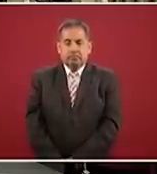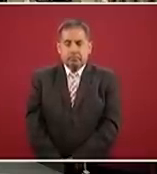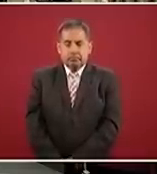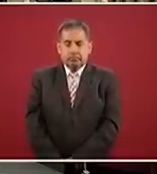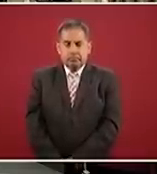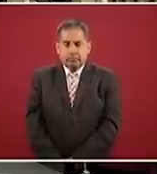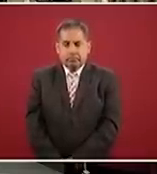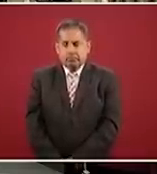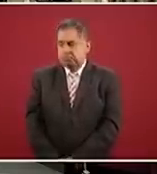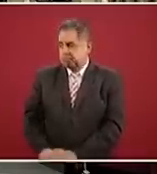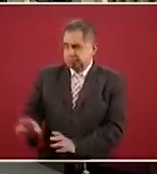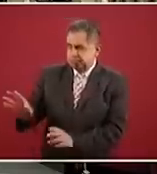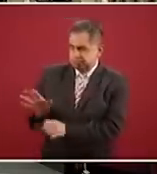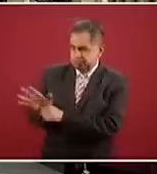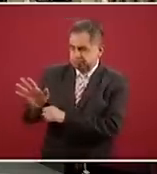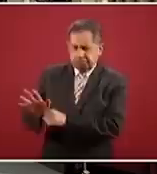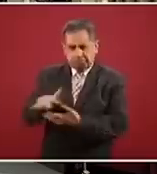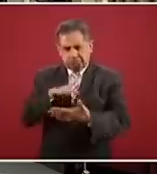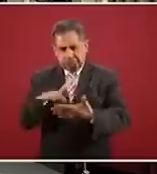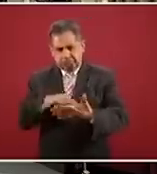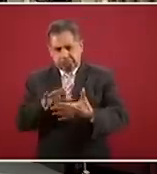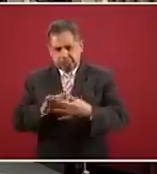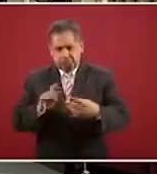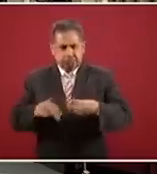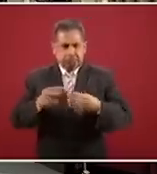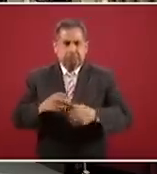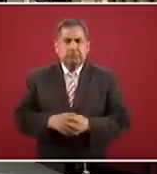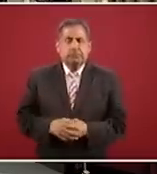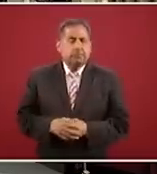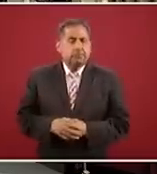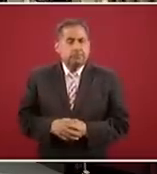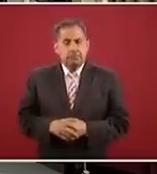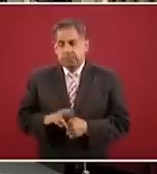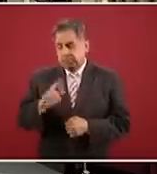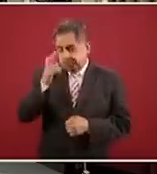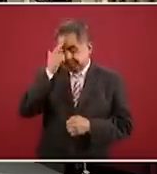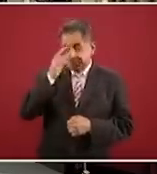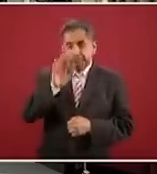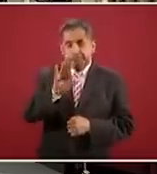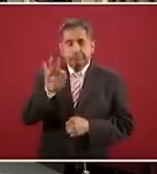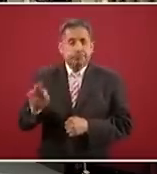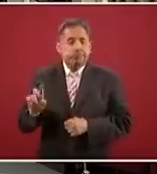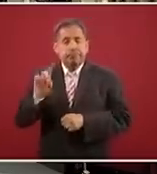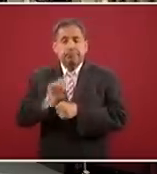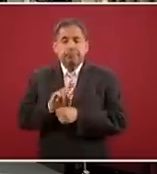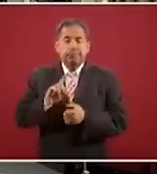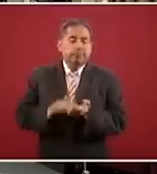Sino en el texto. Bueno, como recordarán, con fecha primero